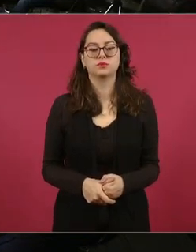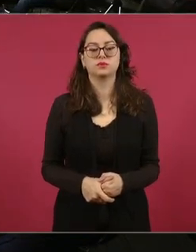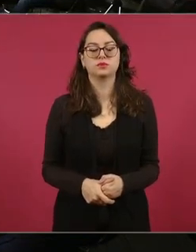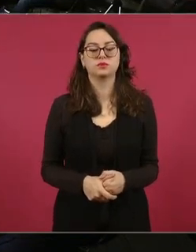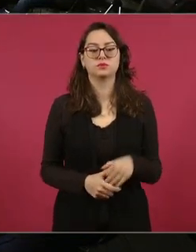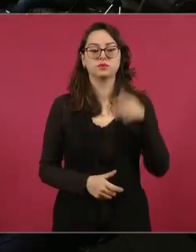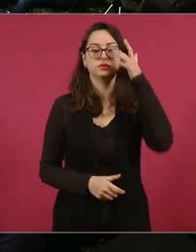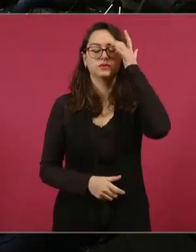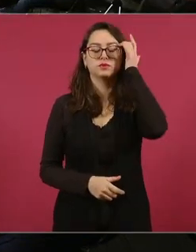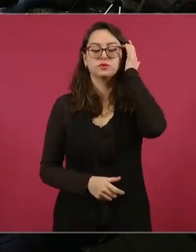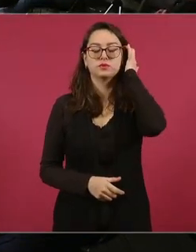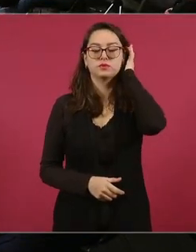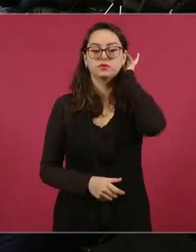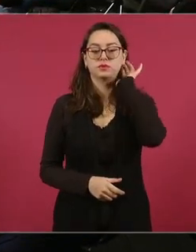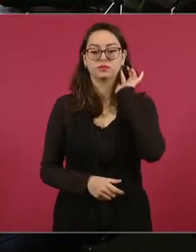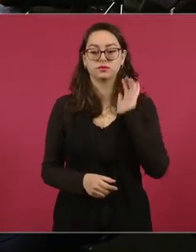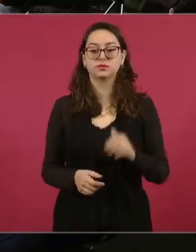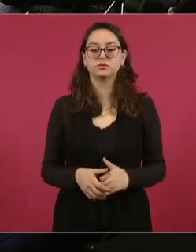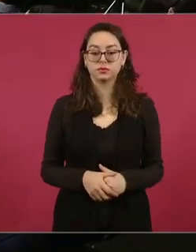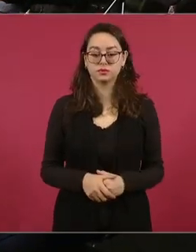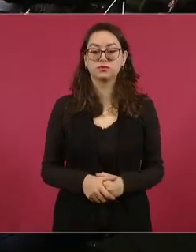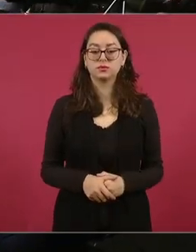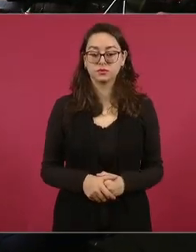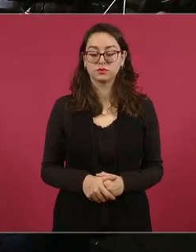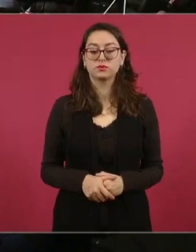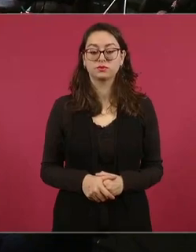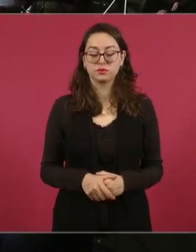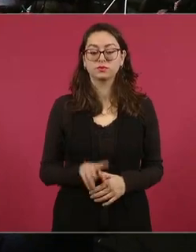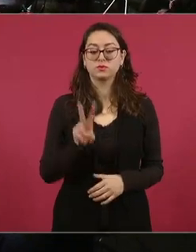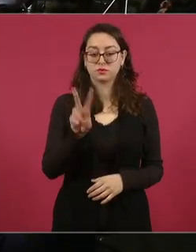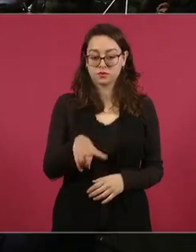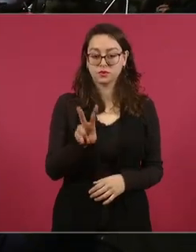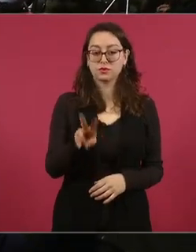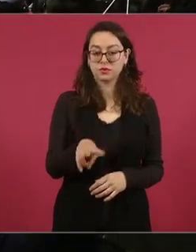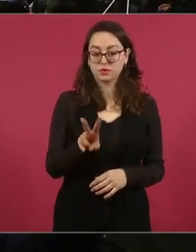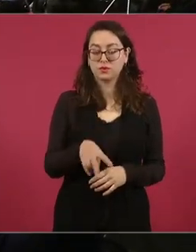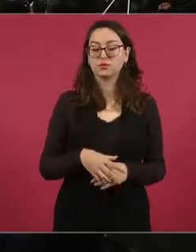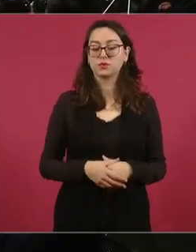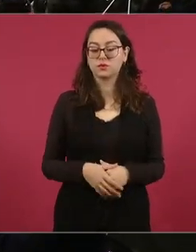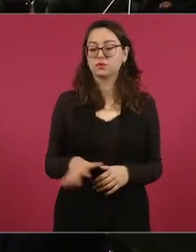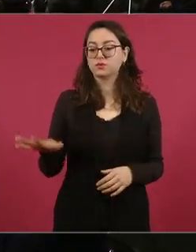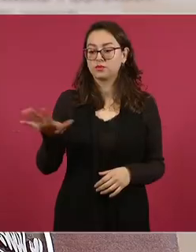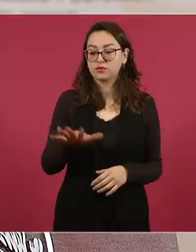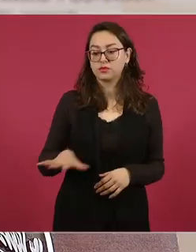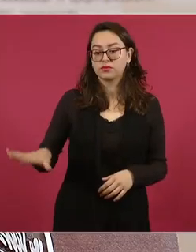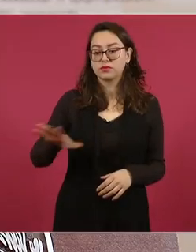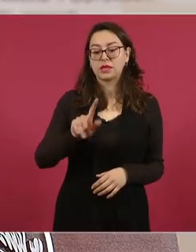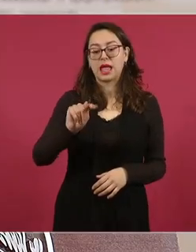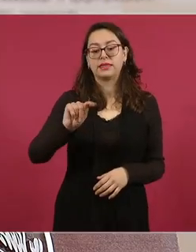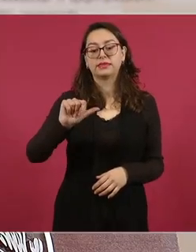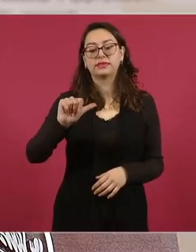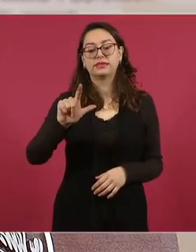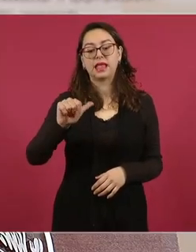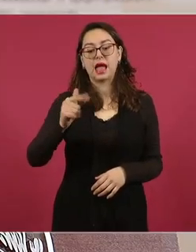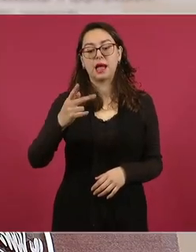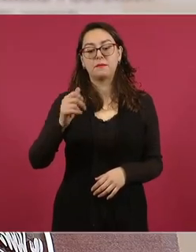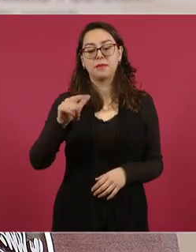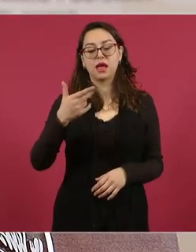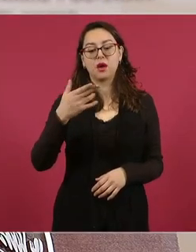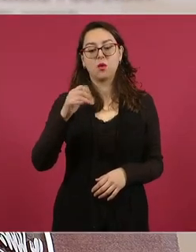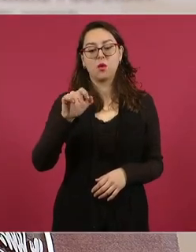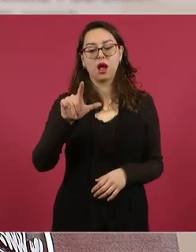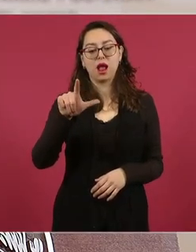Sí, esto sucedió en la comunidad Santa Fe Tlapehuala, en los límites